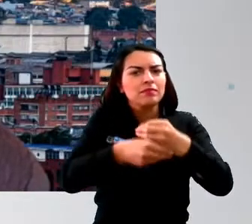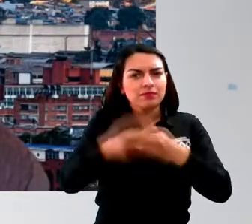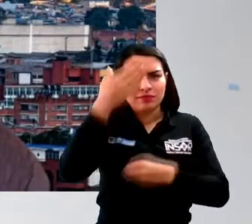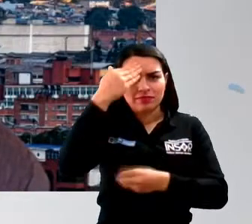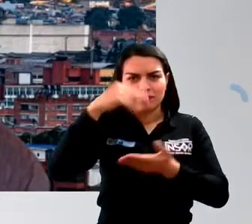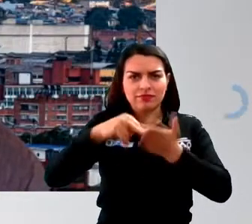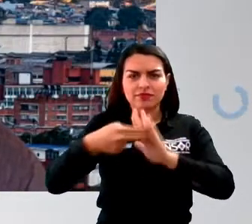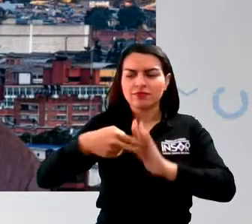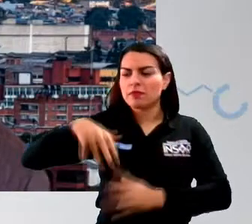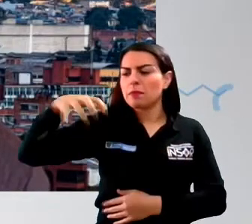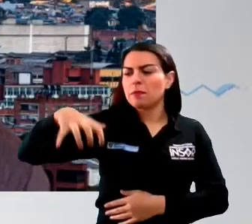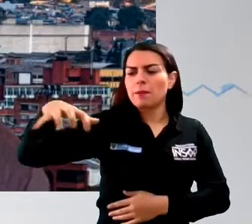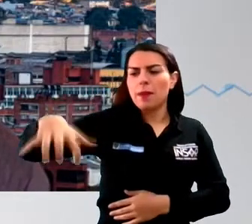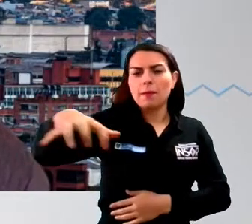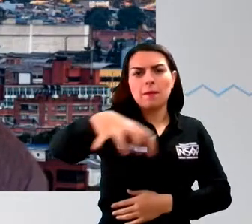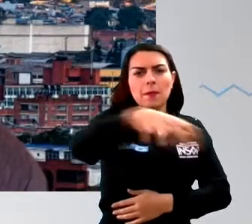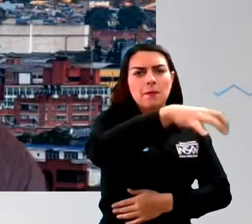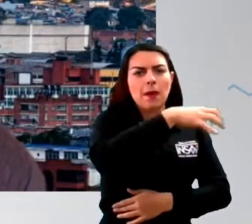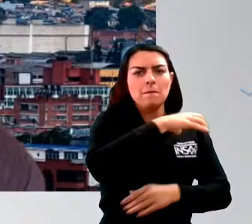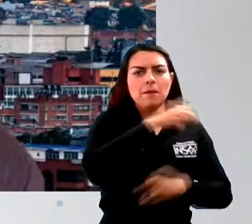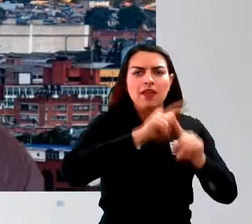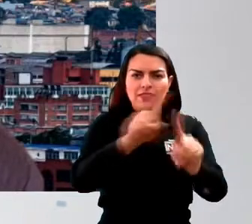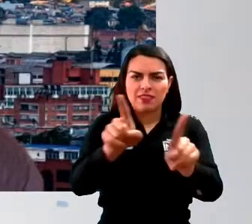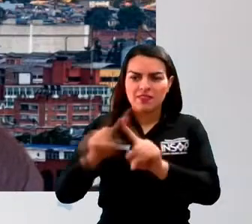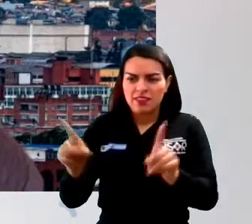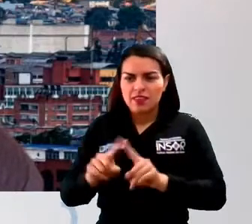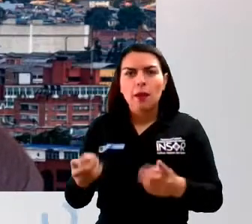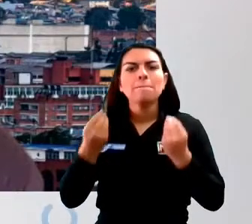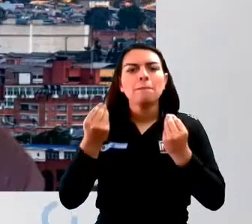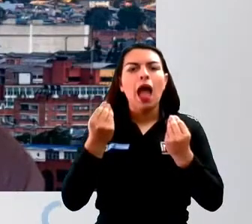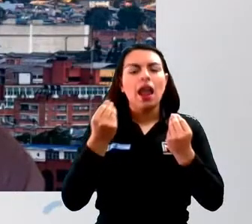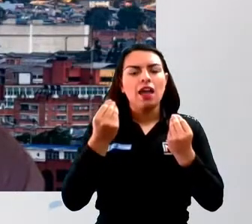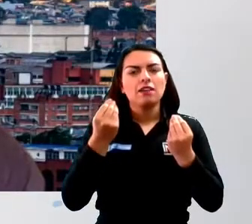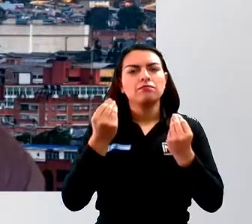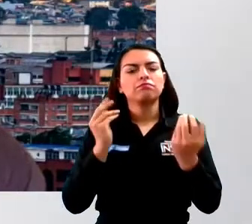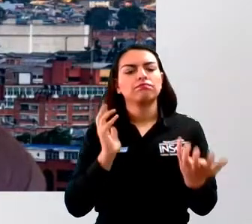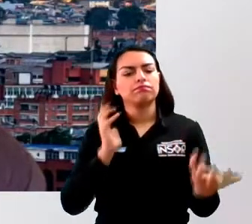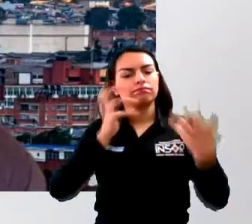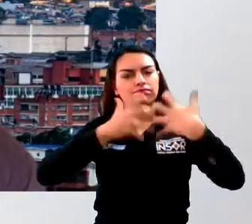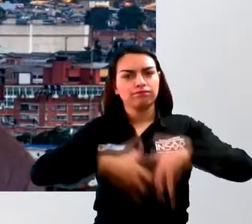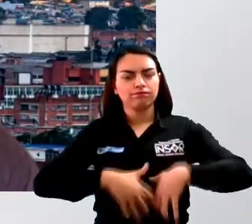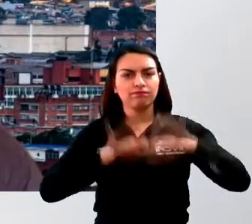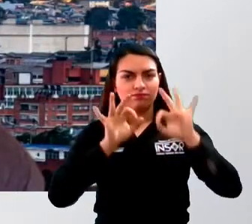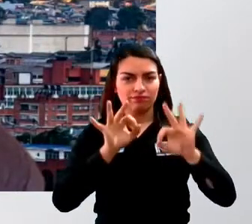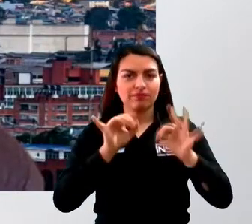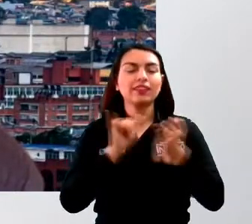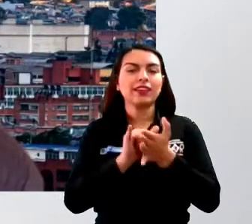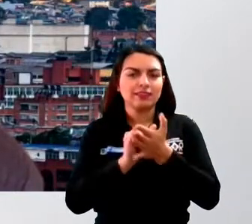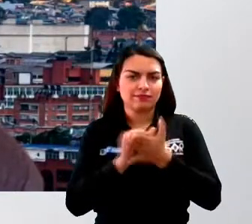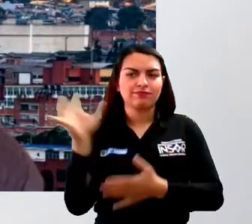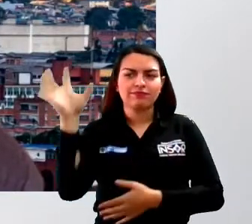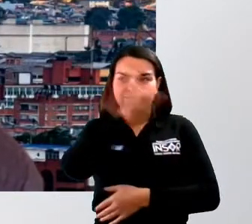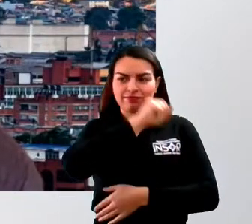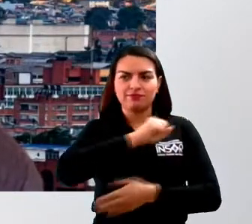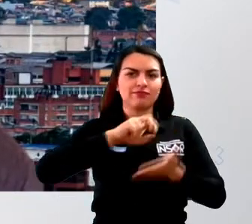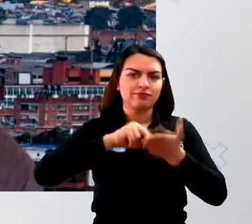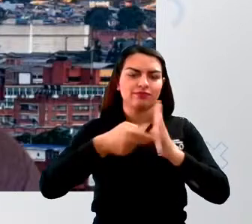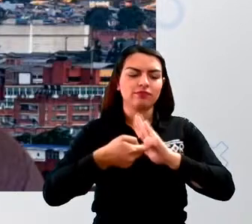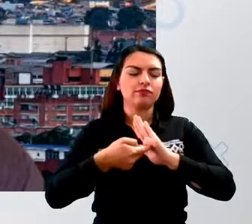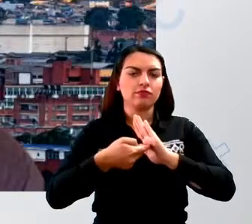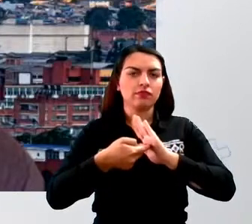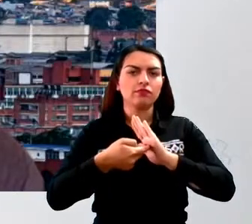dimensiones para lograr que esa hibridación funcione, resulta que los recursos y el nivel de